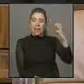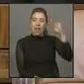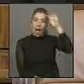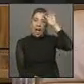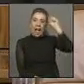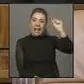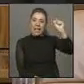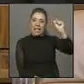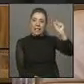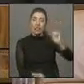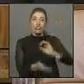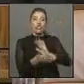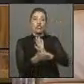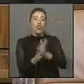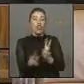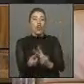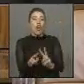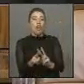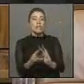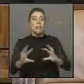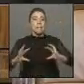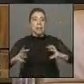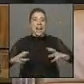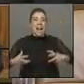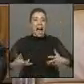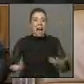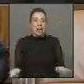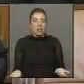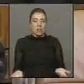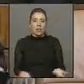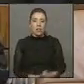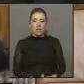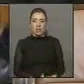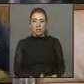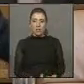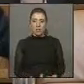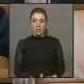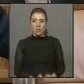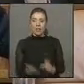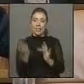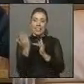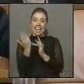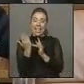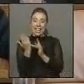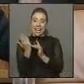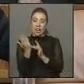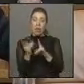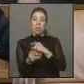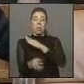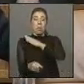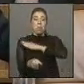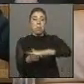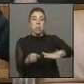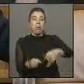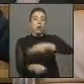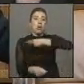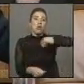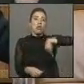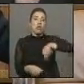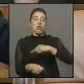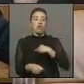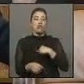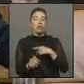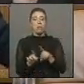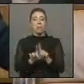Argentina, todo lo están haciendo mecanizado. Entonces, la tecnología nos va a pasar por encima, y nosotros vamos a